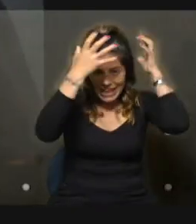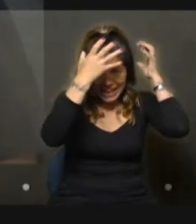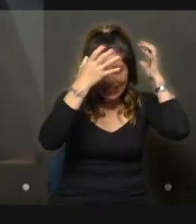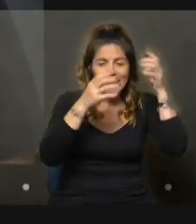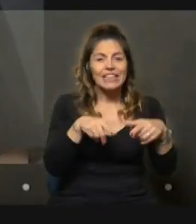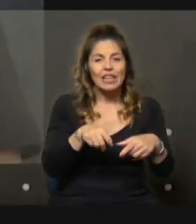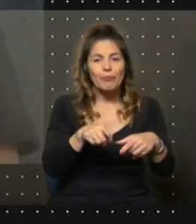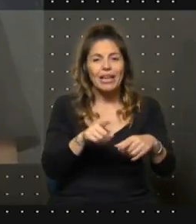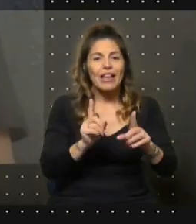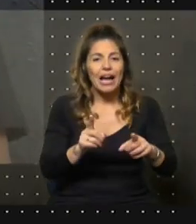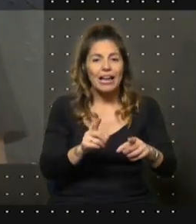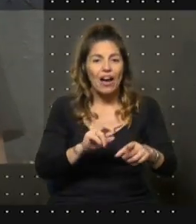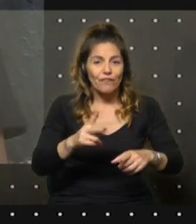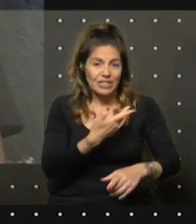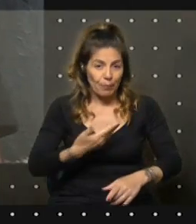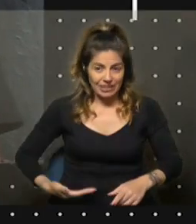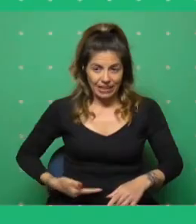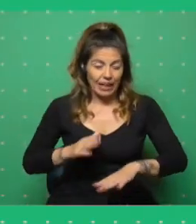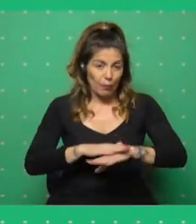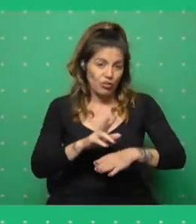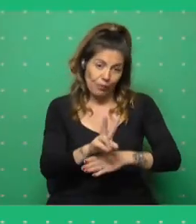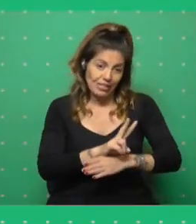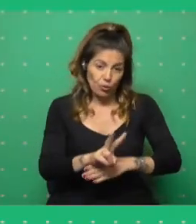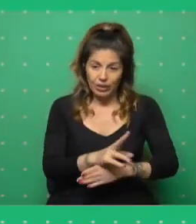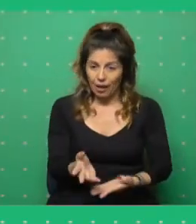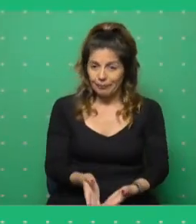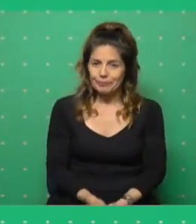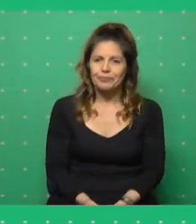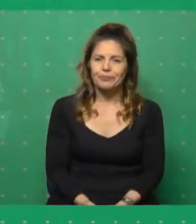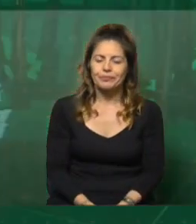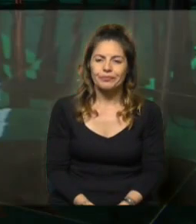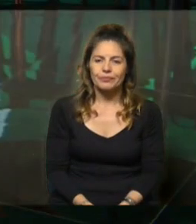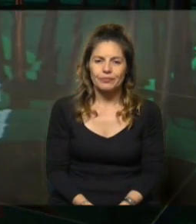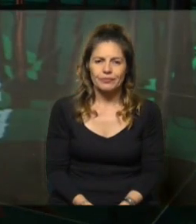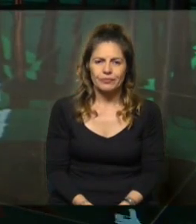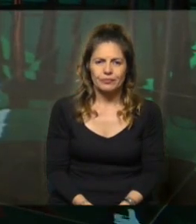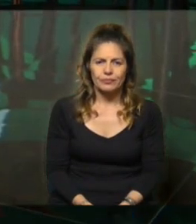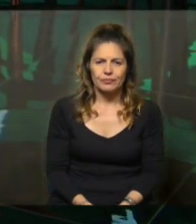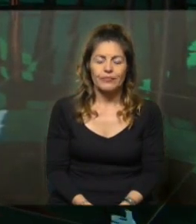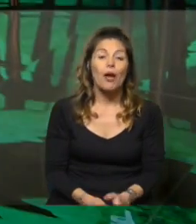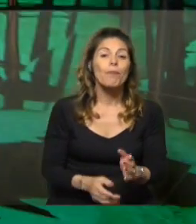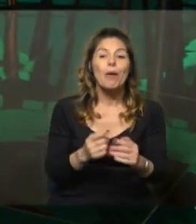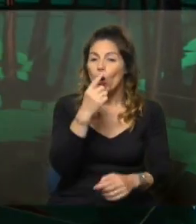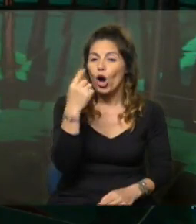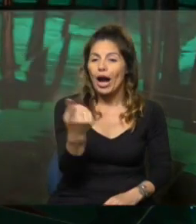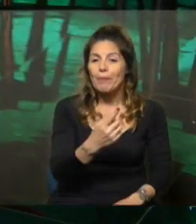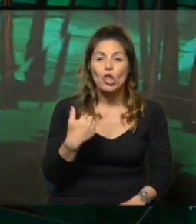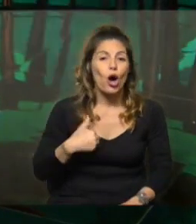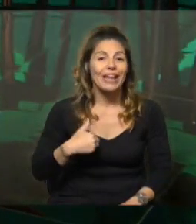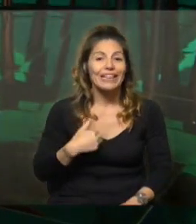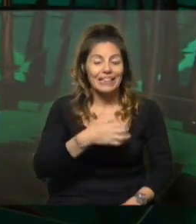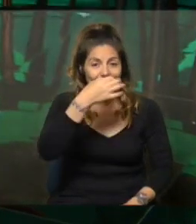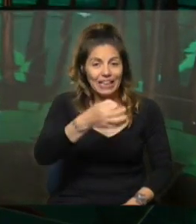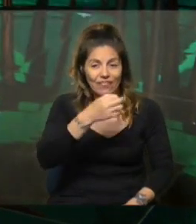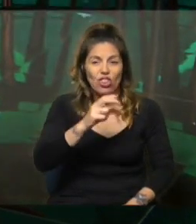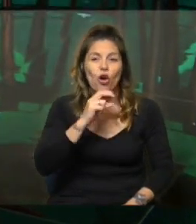vill encargada de la parte de seguridad bien Vamos rápidamente a Argentina porque está hablando Sergio